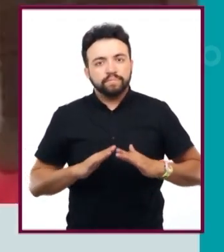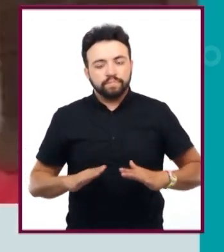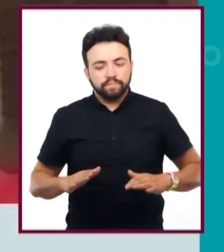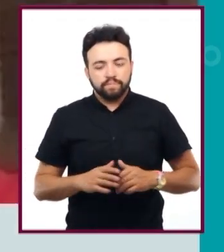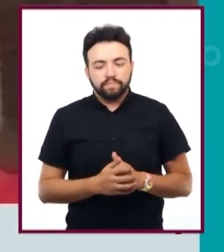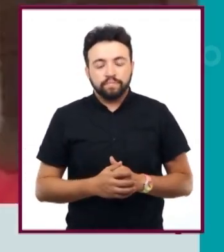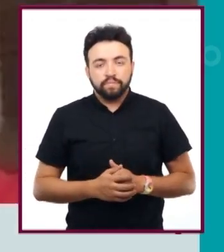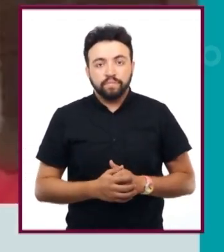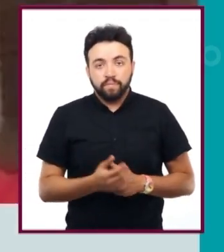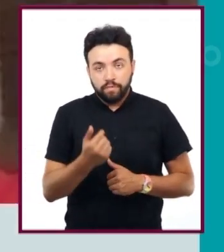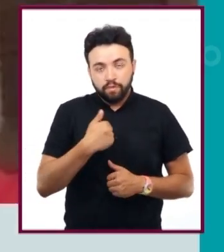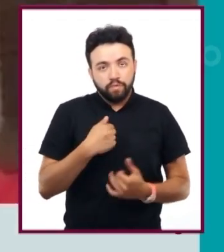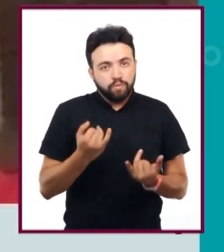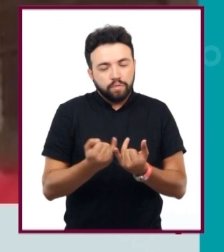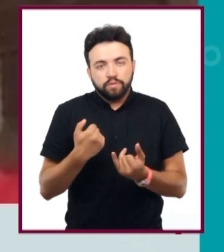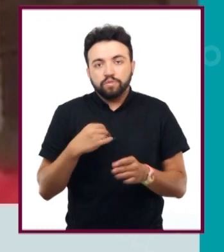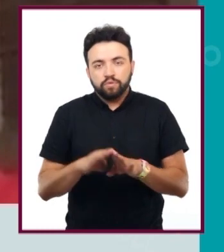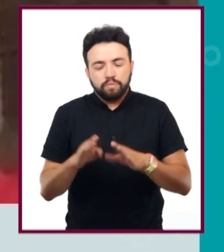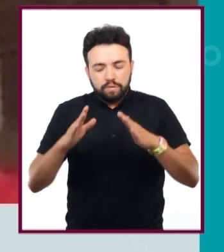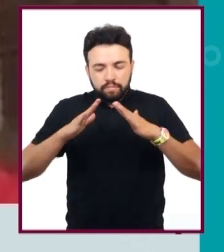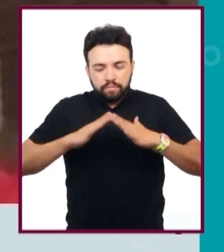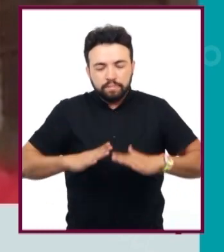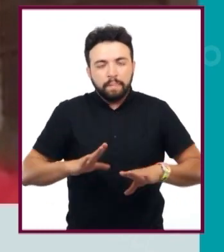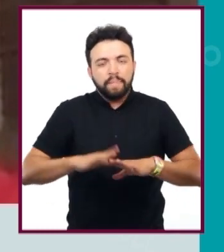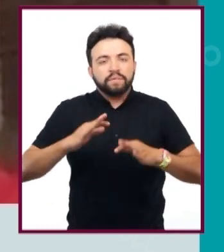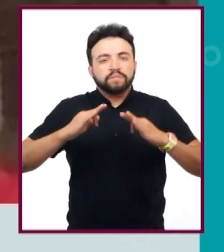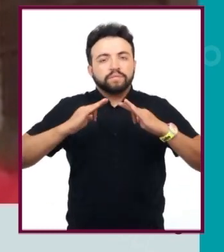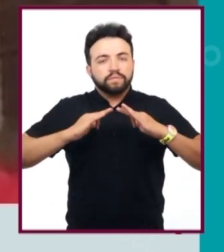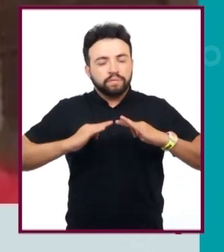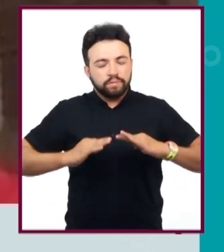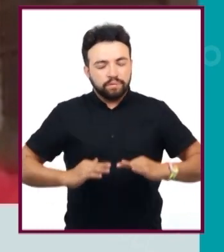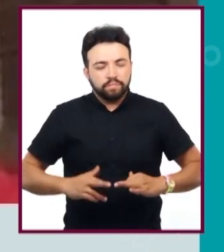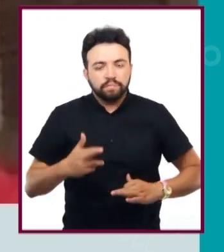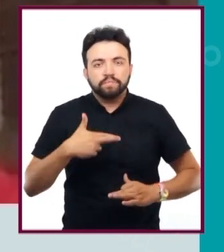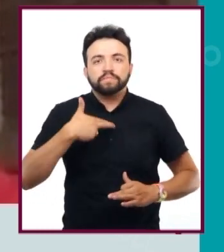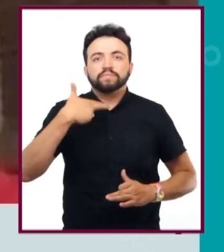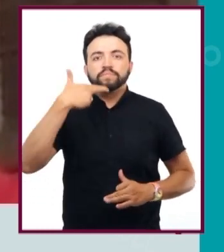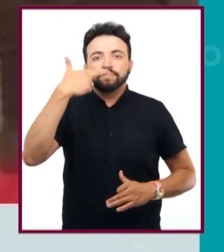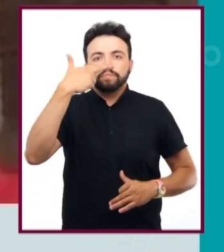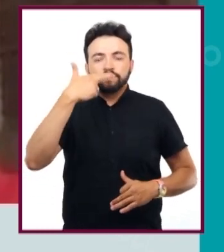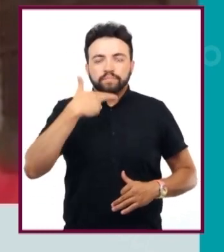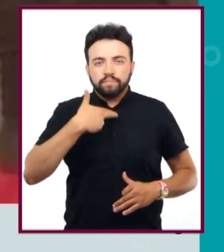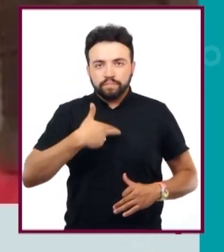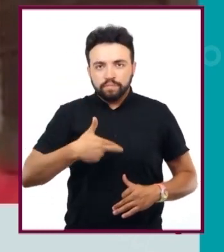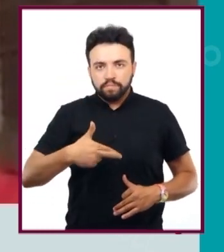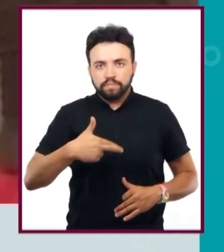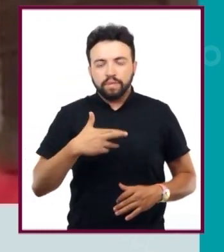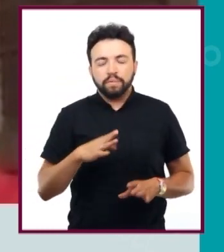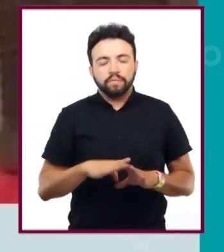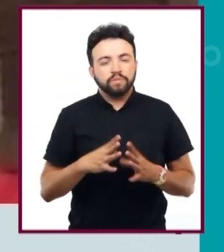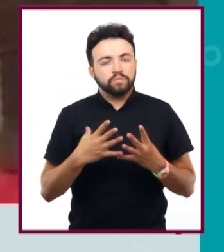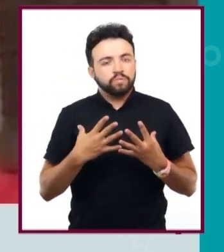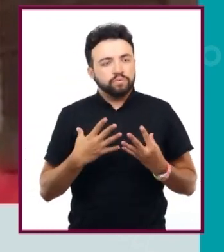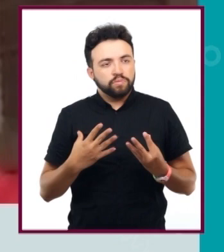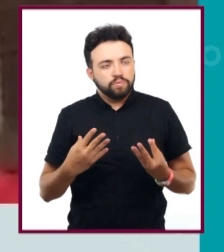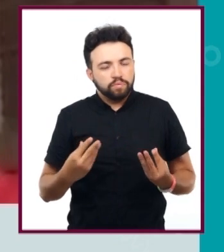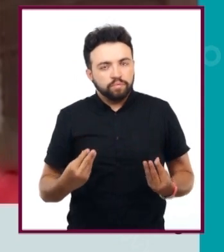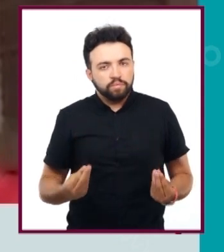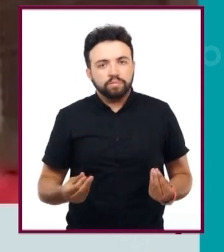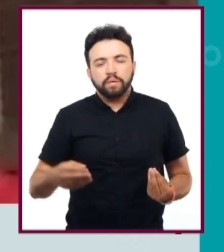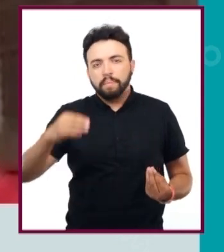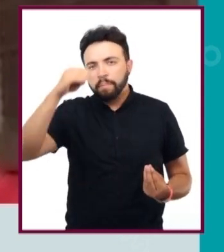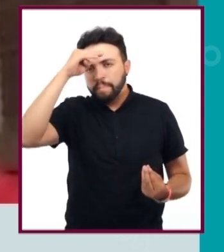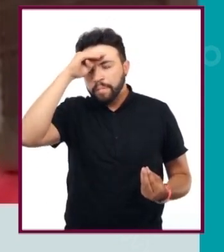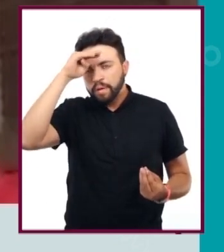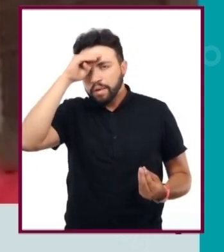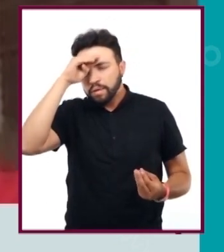calmarme, sentirme lo más relajada posible, respirar y pensar en cómo resolver la